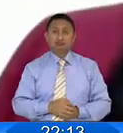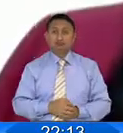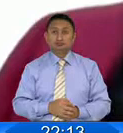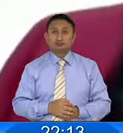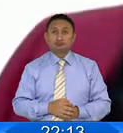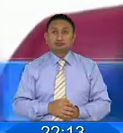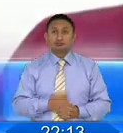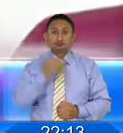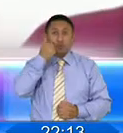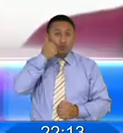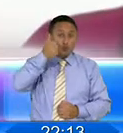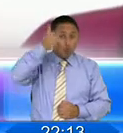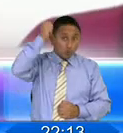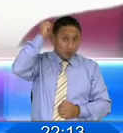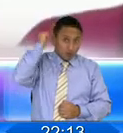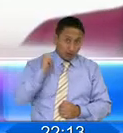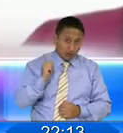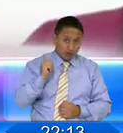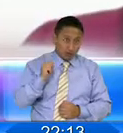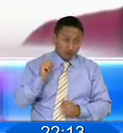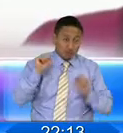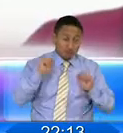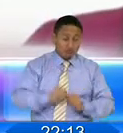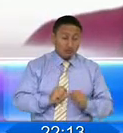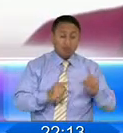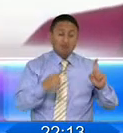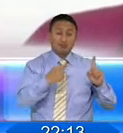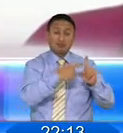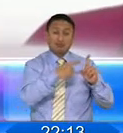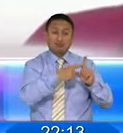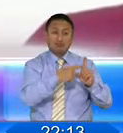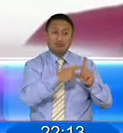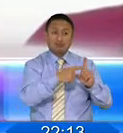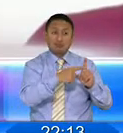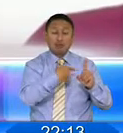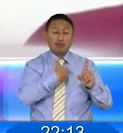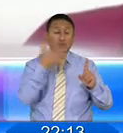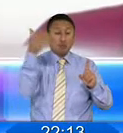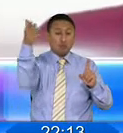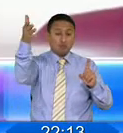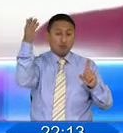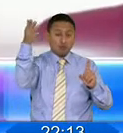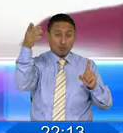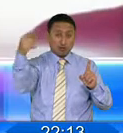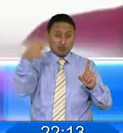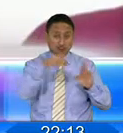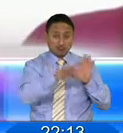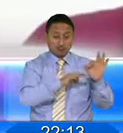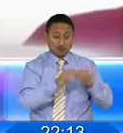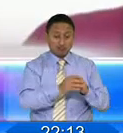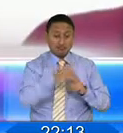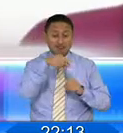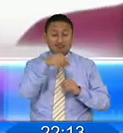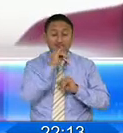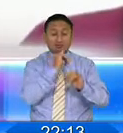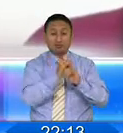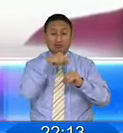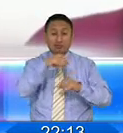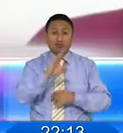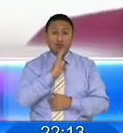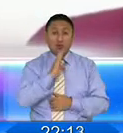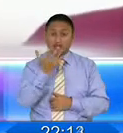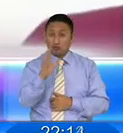y había voces por parte de los docentes en donde decían en mi institución no hay agua potable